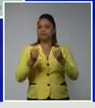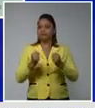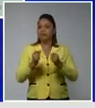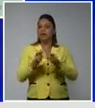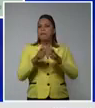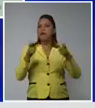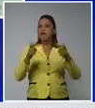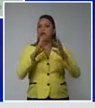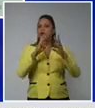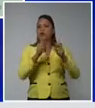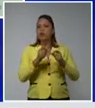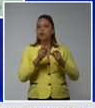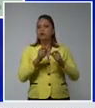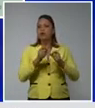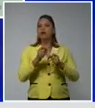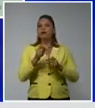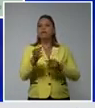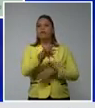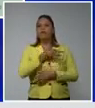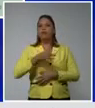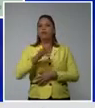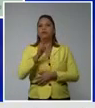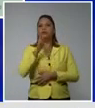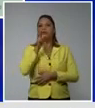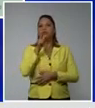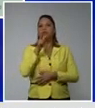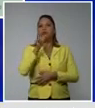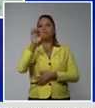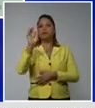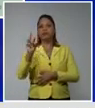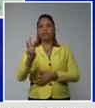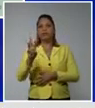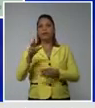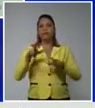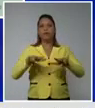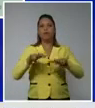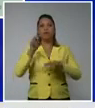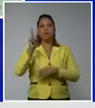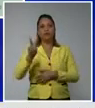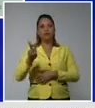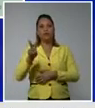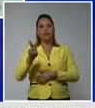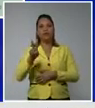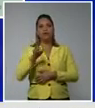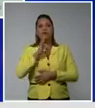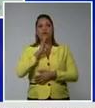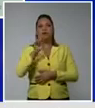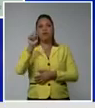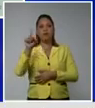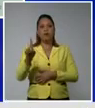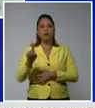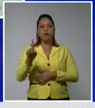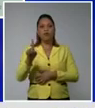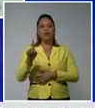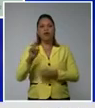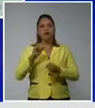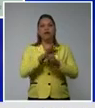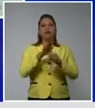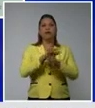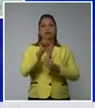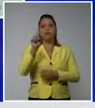número en el municipio Ciro Redondo con 3, Morón con 2, Baraguá con 1 y Chambas con